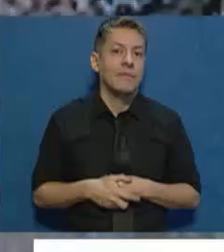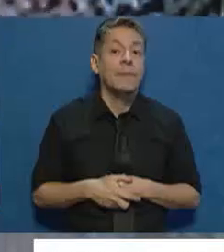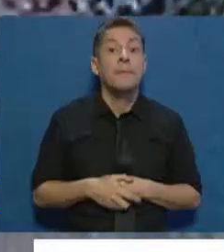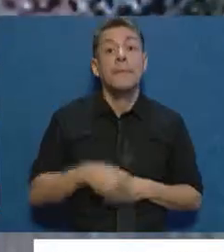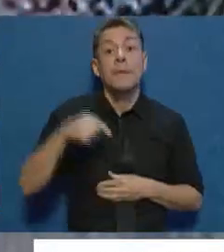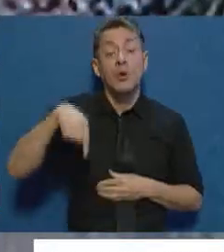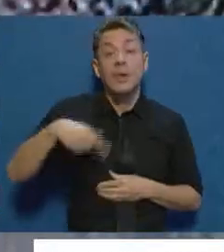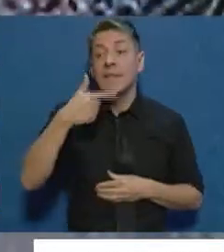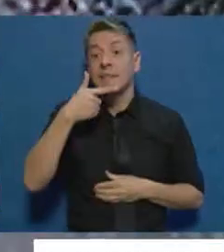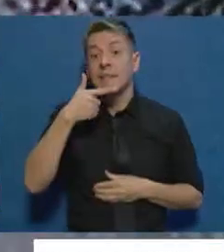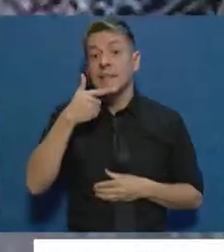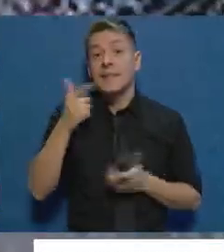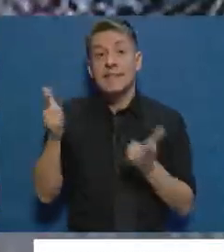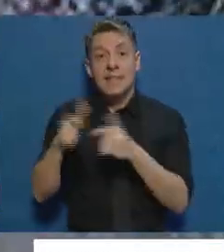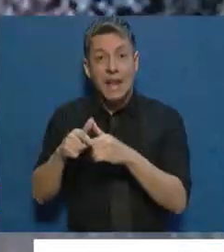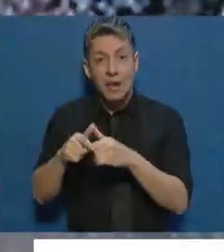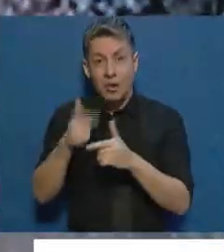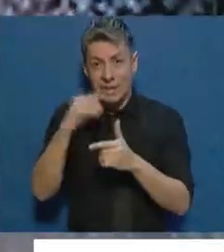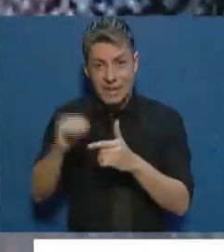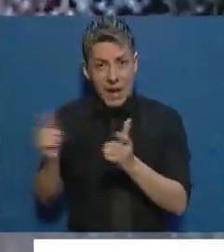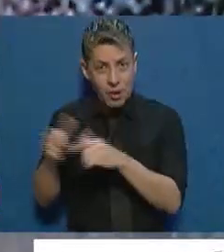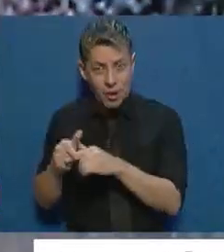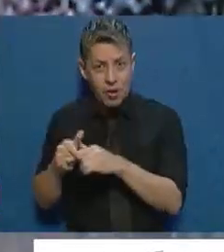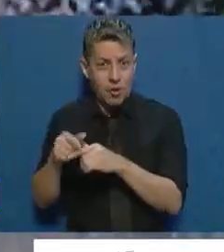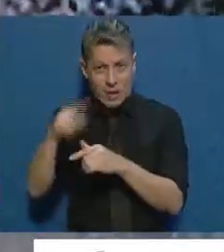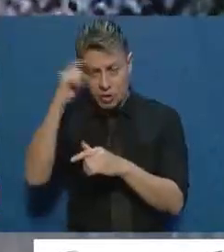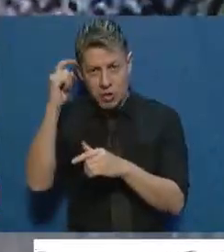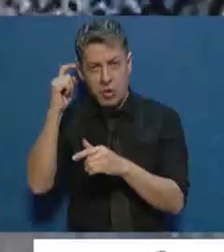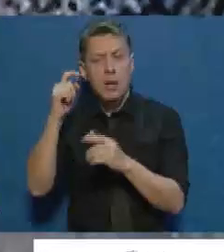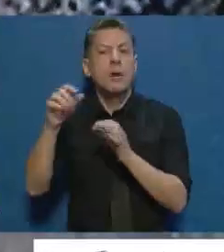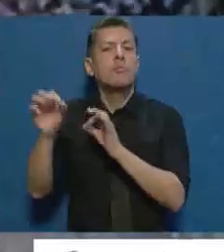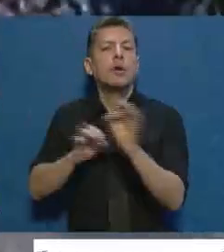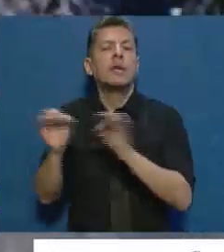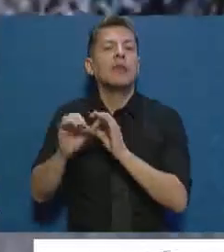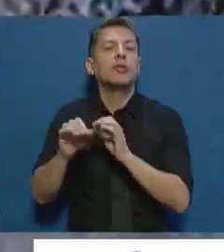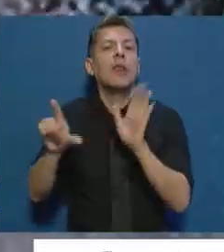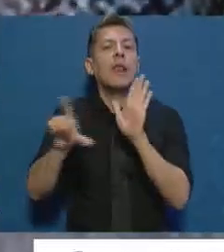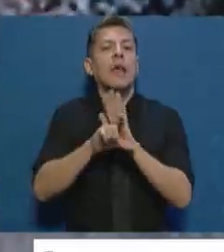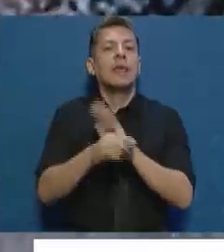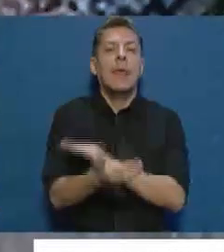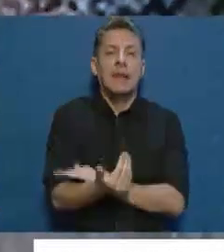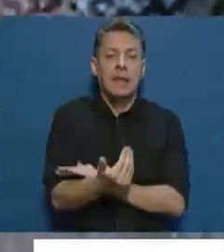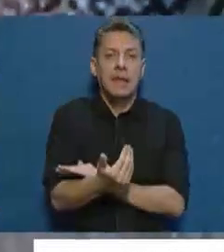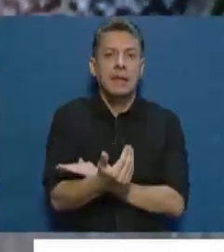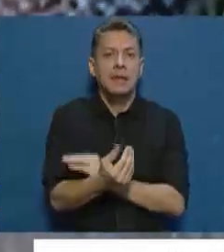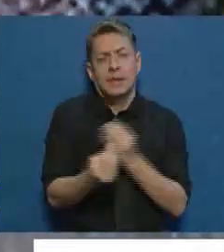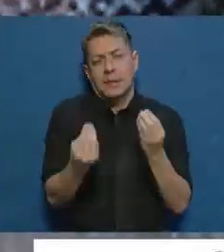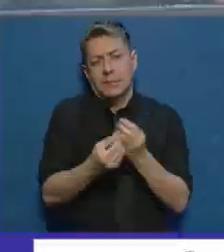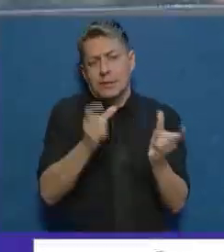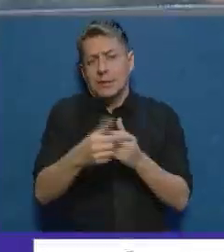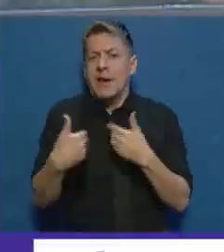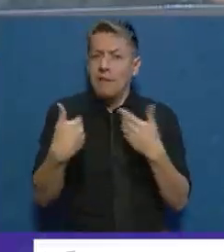Y hoy en el Senado de la Nación se trata el proyecto de ley de alquileres que beneficia a miles de inquilinos.